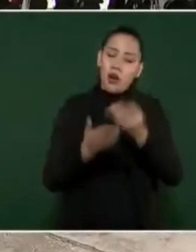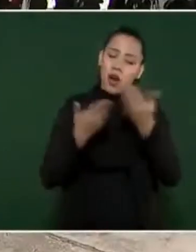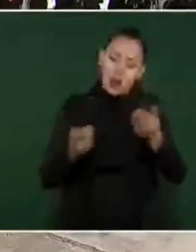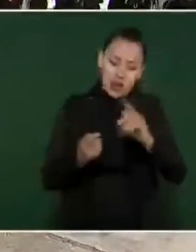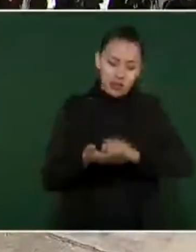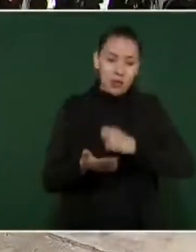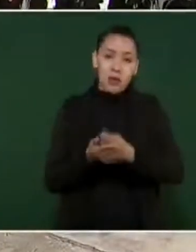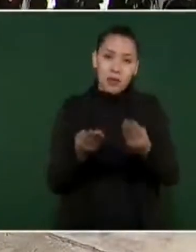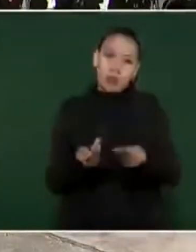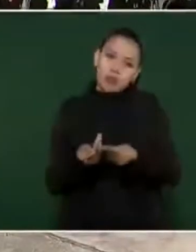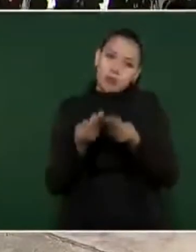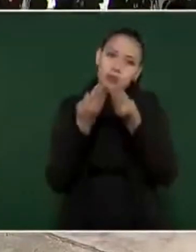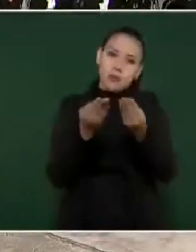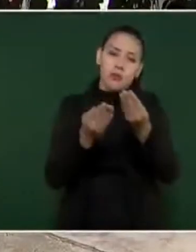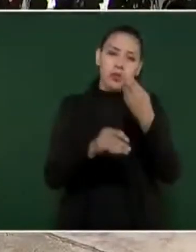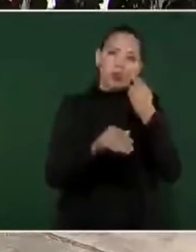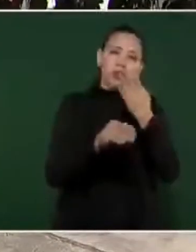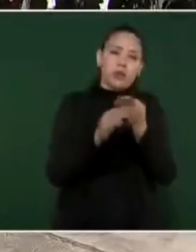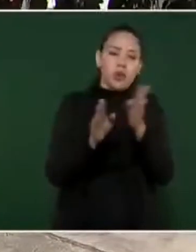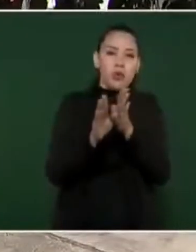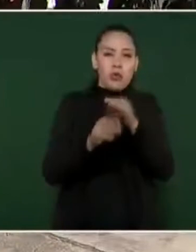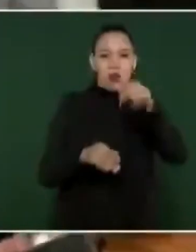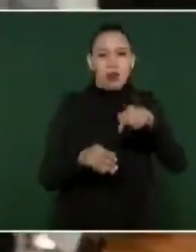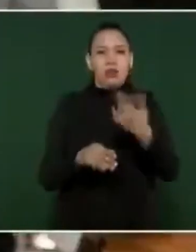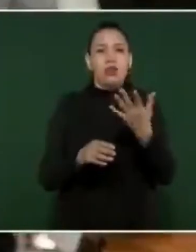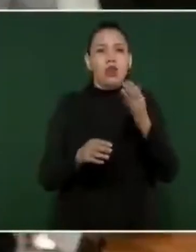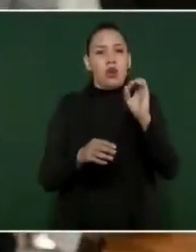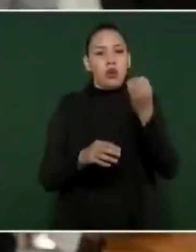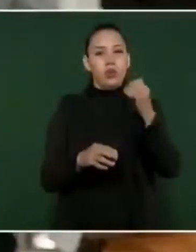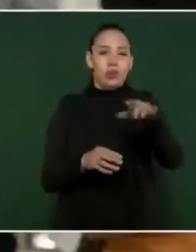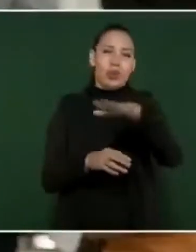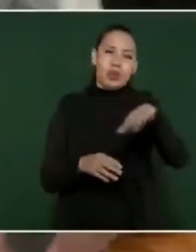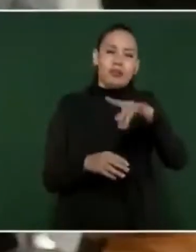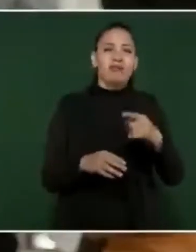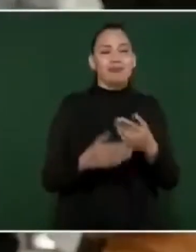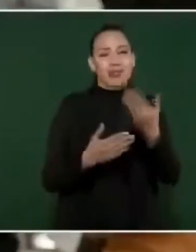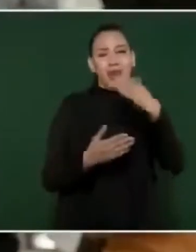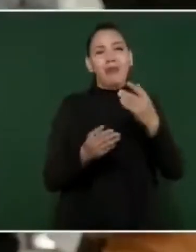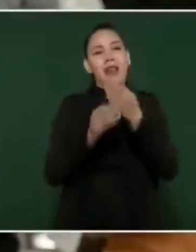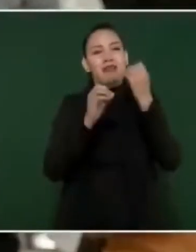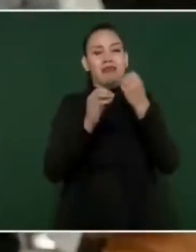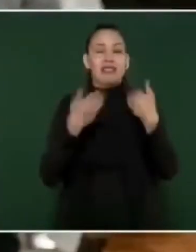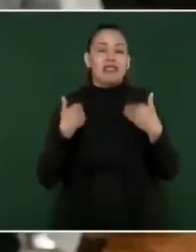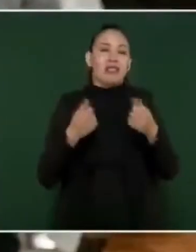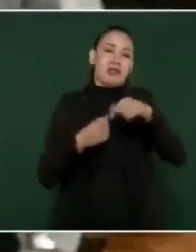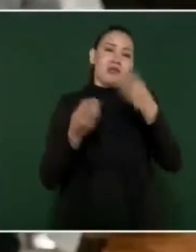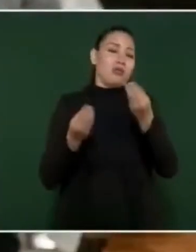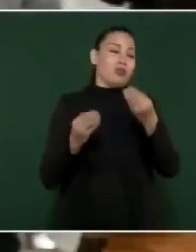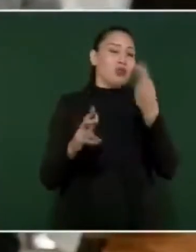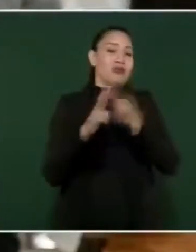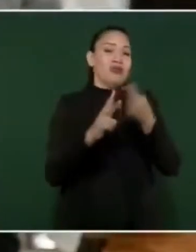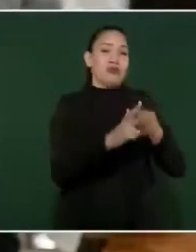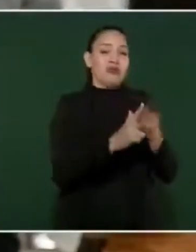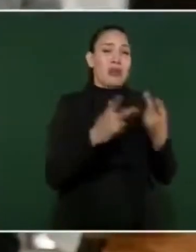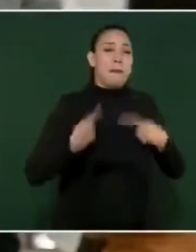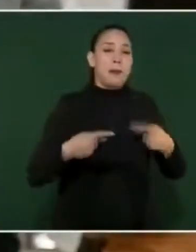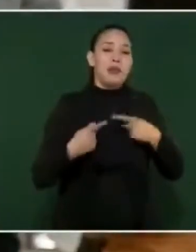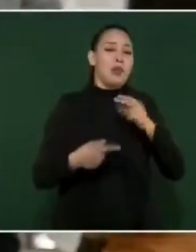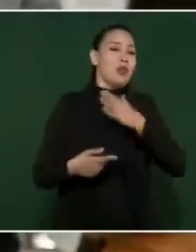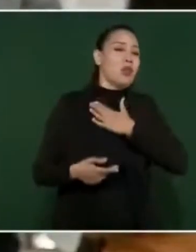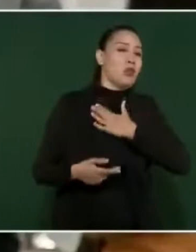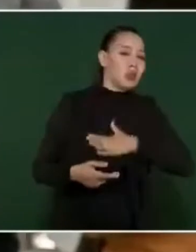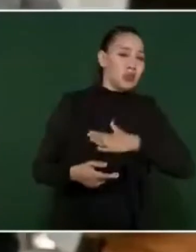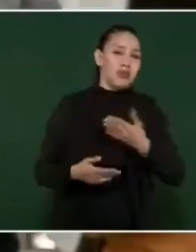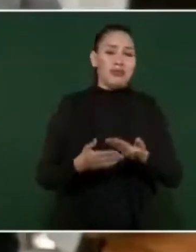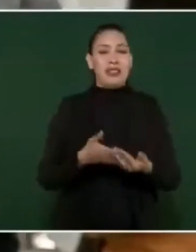han ocurrido en Tamaulipas anteriores a su llegada. Entonces pedirle, doctor Américo, cuándo podríamos trazar una